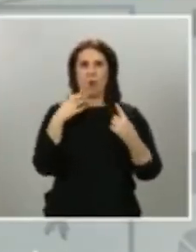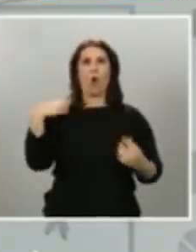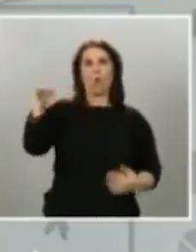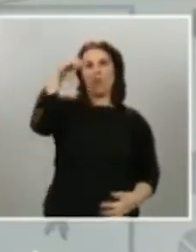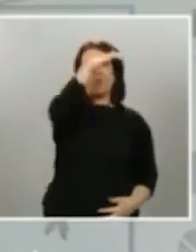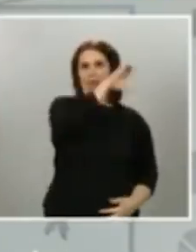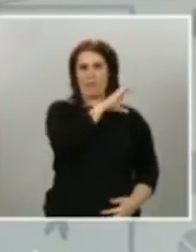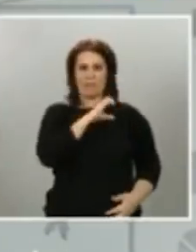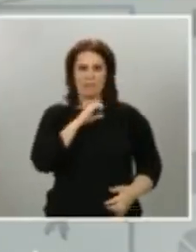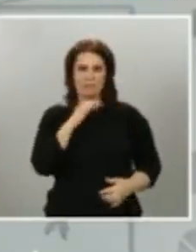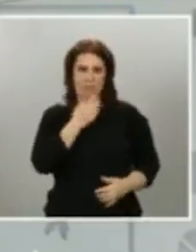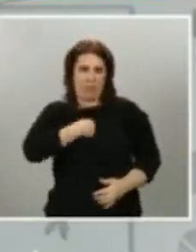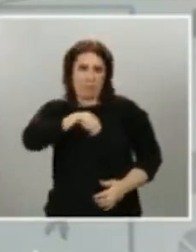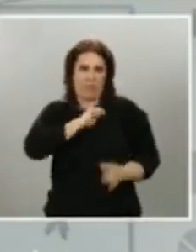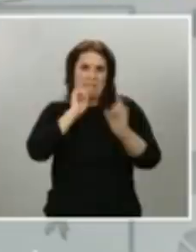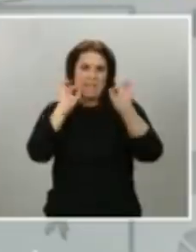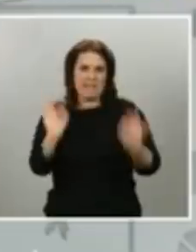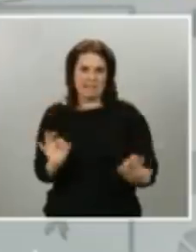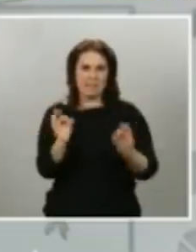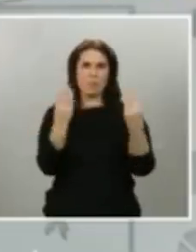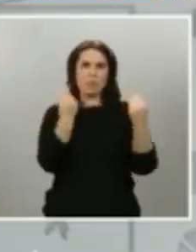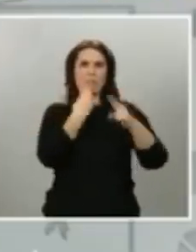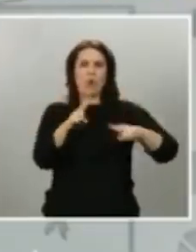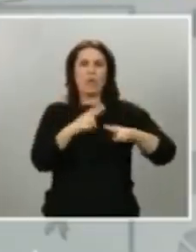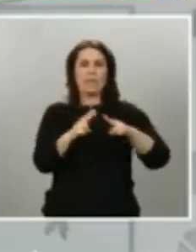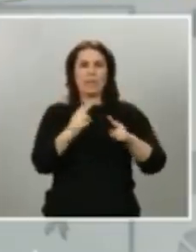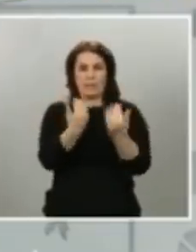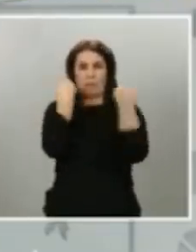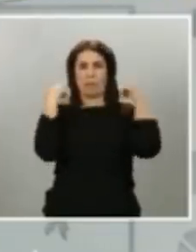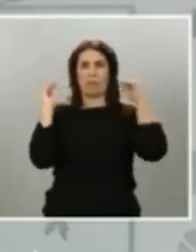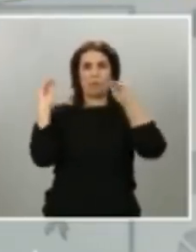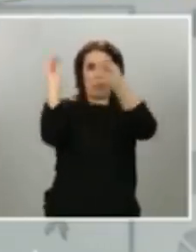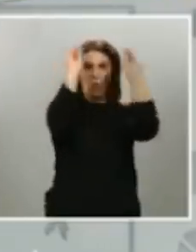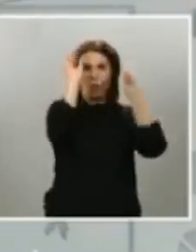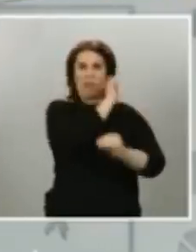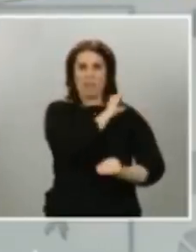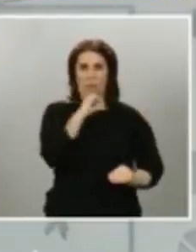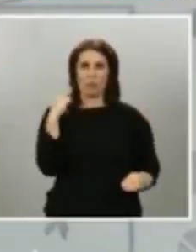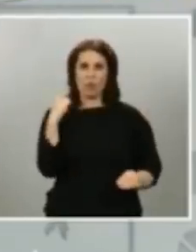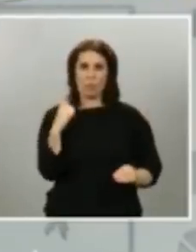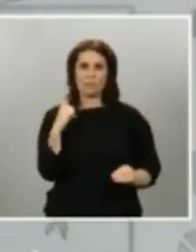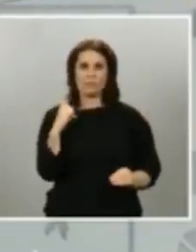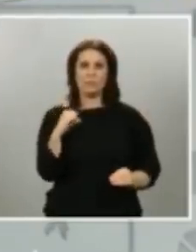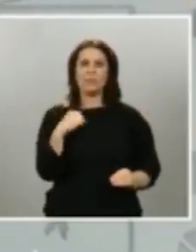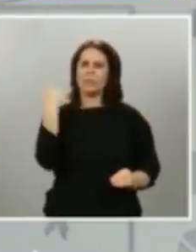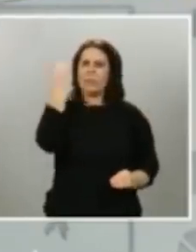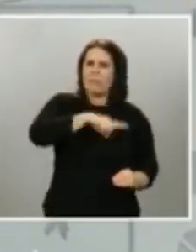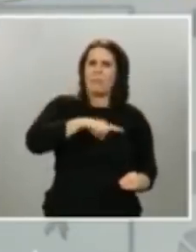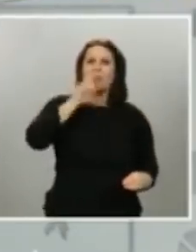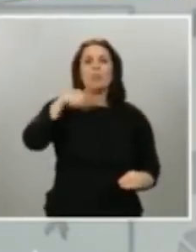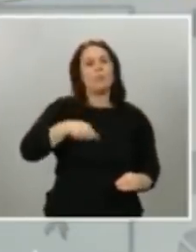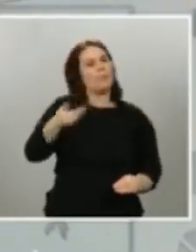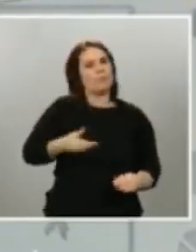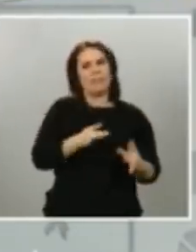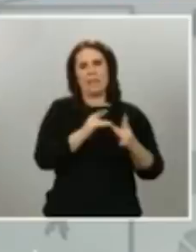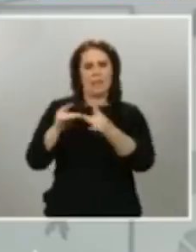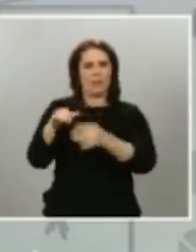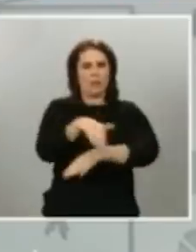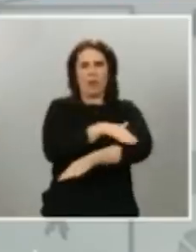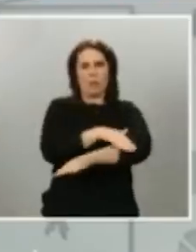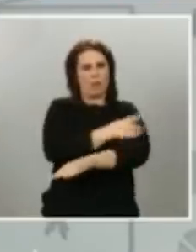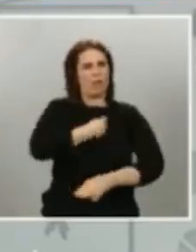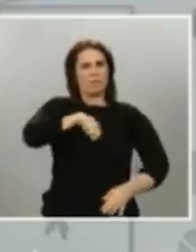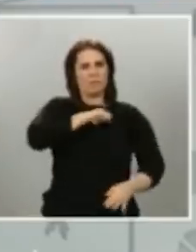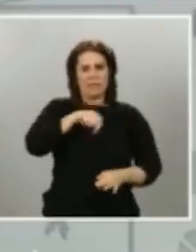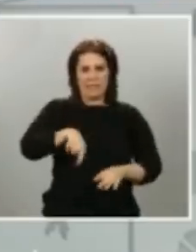electoral o a otras circunstancias. Pero, desde luego, Podemos ahí vería una oportunidad para descolgarse del gobierno, porque eso sí lo tienen